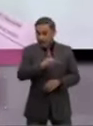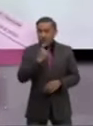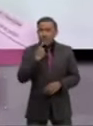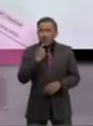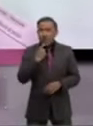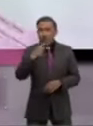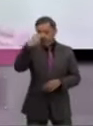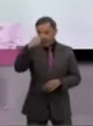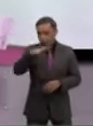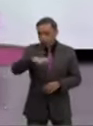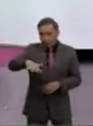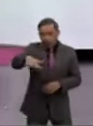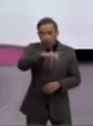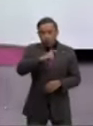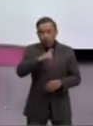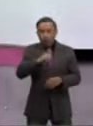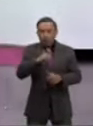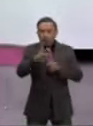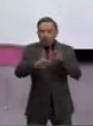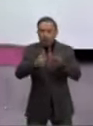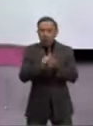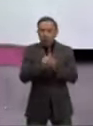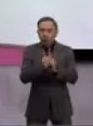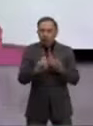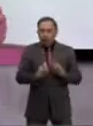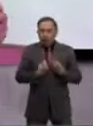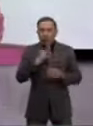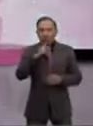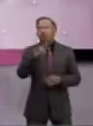vida de los mexicanos. Por eso